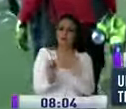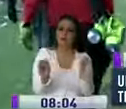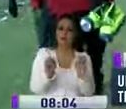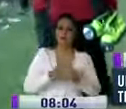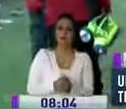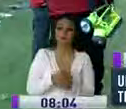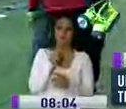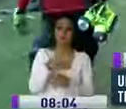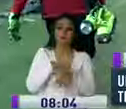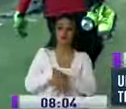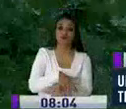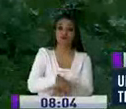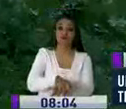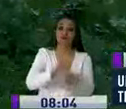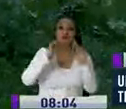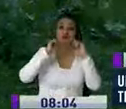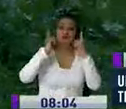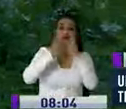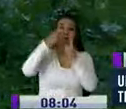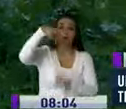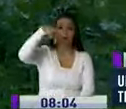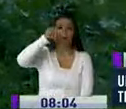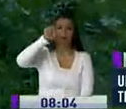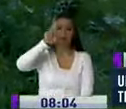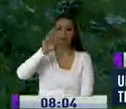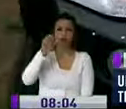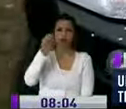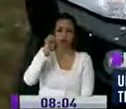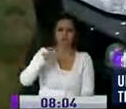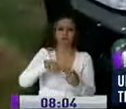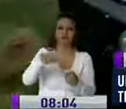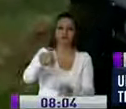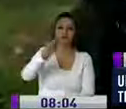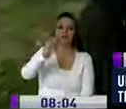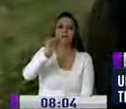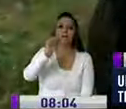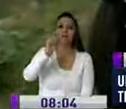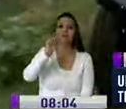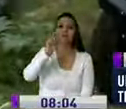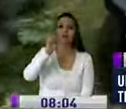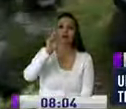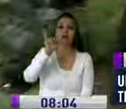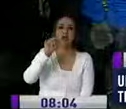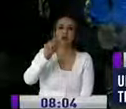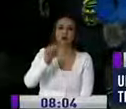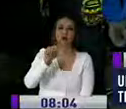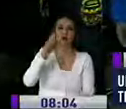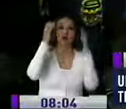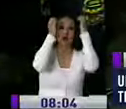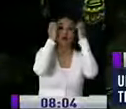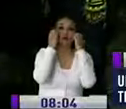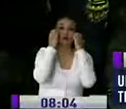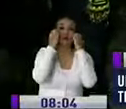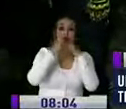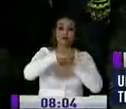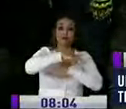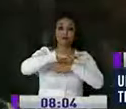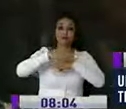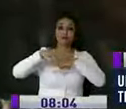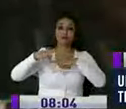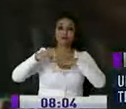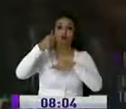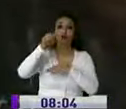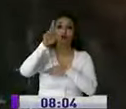las riberas del río San Pedro y en el reservorio de Mandariacu trabajan en las labores de rescate buzos del GOE y personal del Cuerpo de Bomberos.